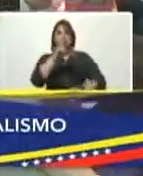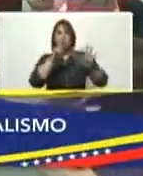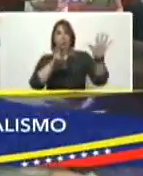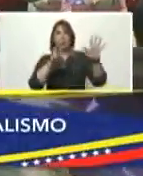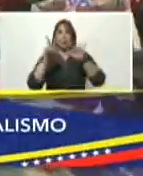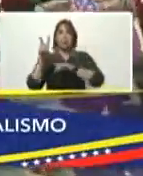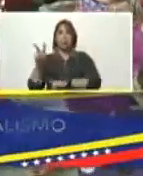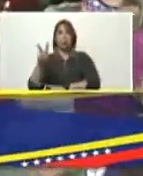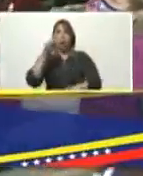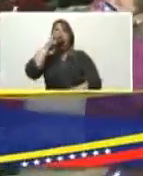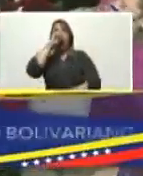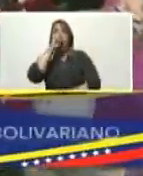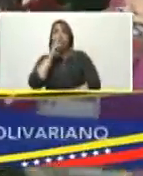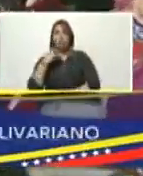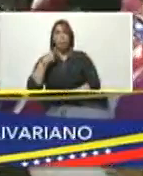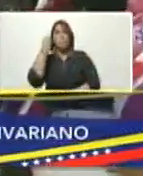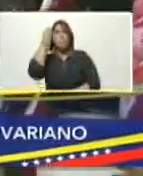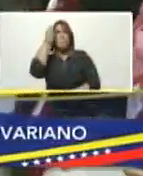años. Y